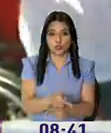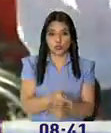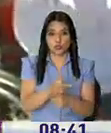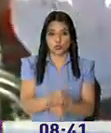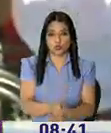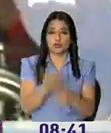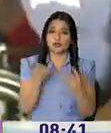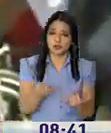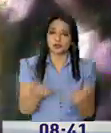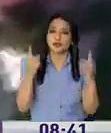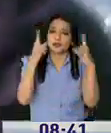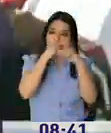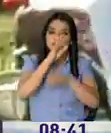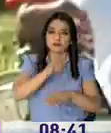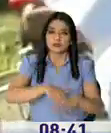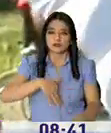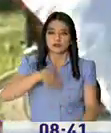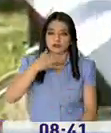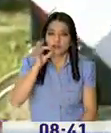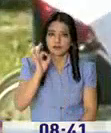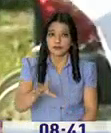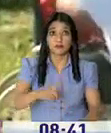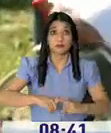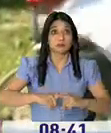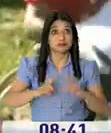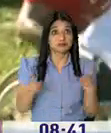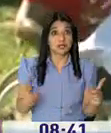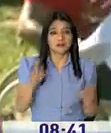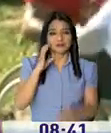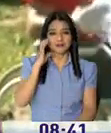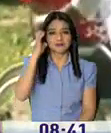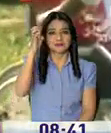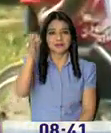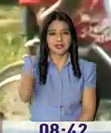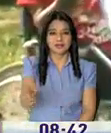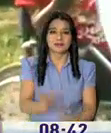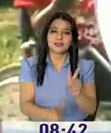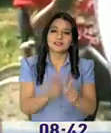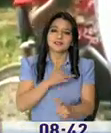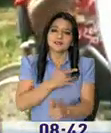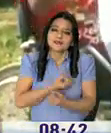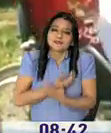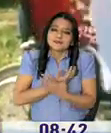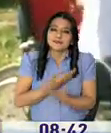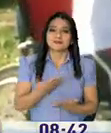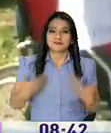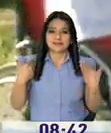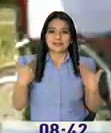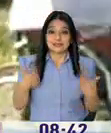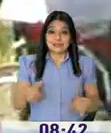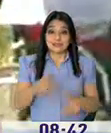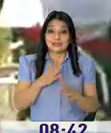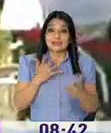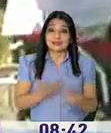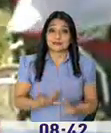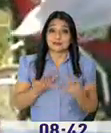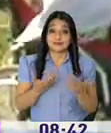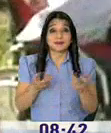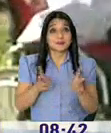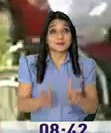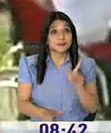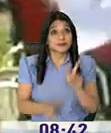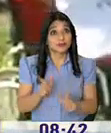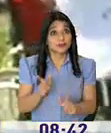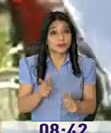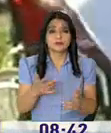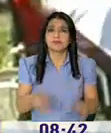situación compleja por la pandemia, sin embargo, hay esperanza. Hay esperanza en las personas que se encuentran aquí, hay esperanza en las personas que